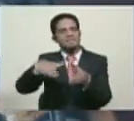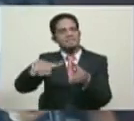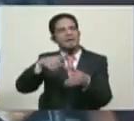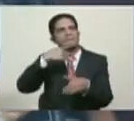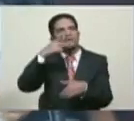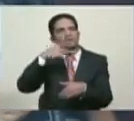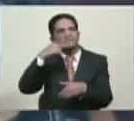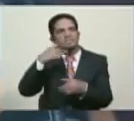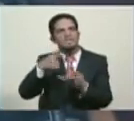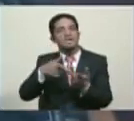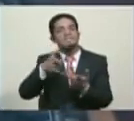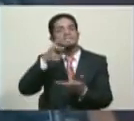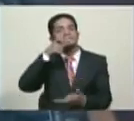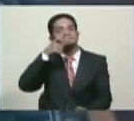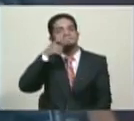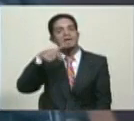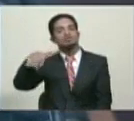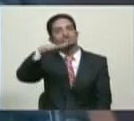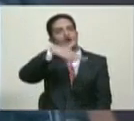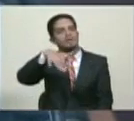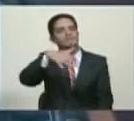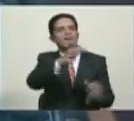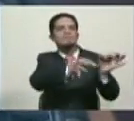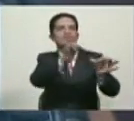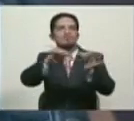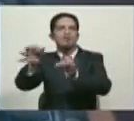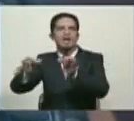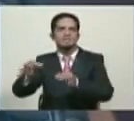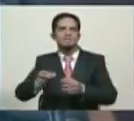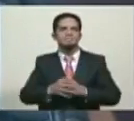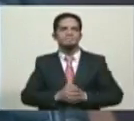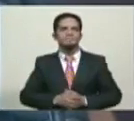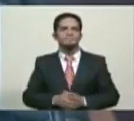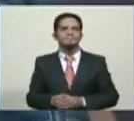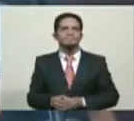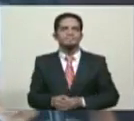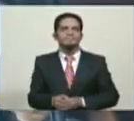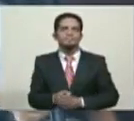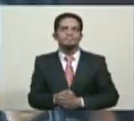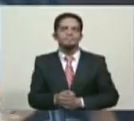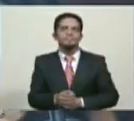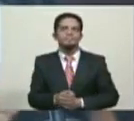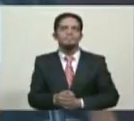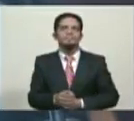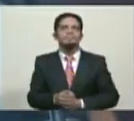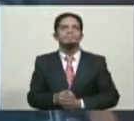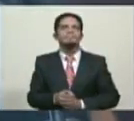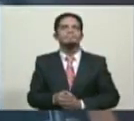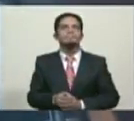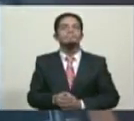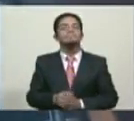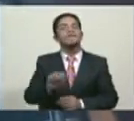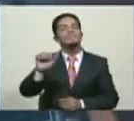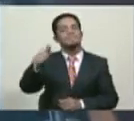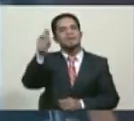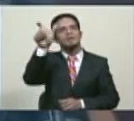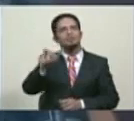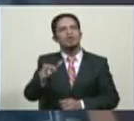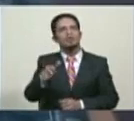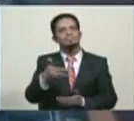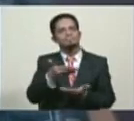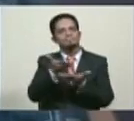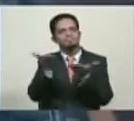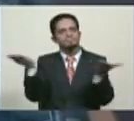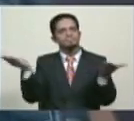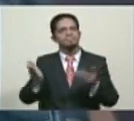e inspector general de tribunales. Doctor Jesse Arias, director ejecutivo de la magistratura. Doctor Gustavo